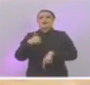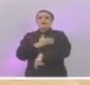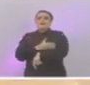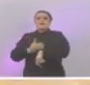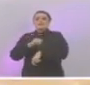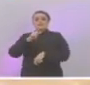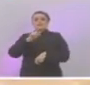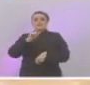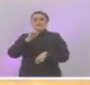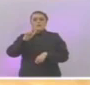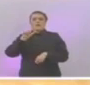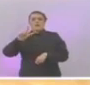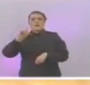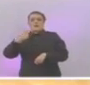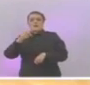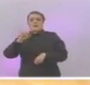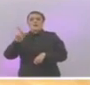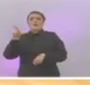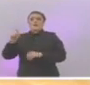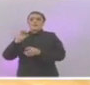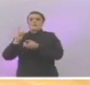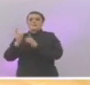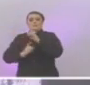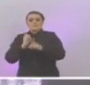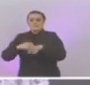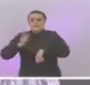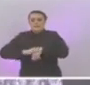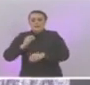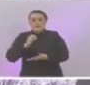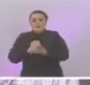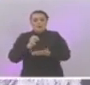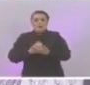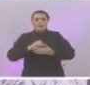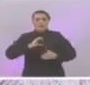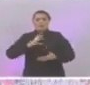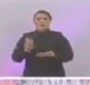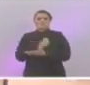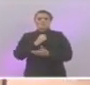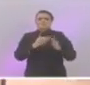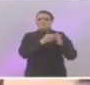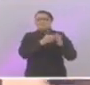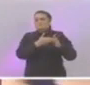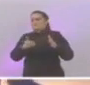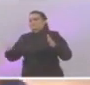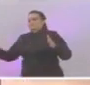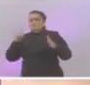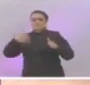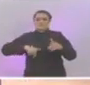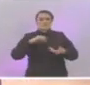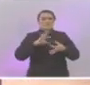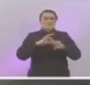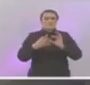Paola Longoria, la deportista que más medallas de oro ha conquistado en toda la historia de estos